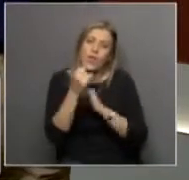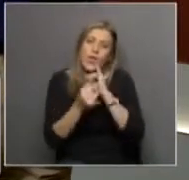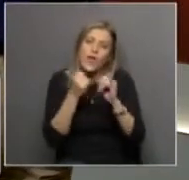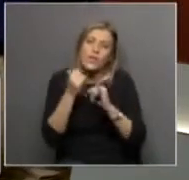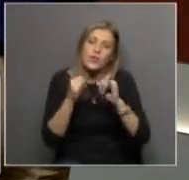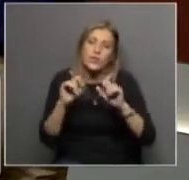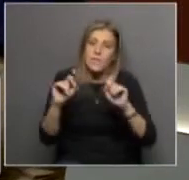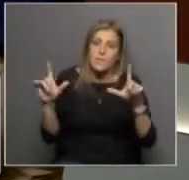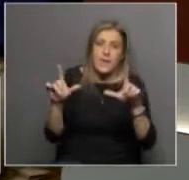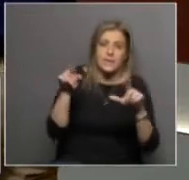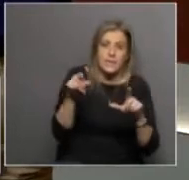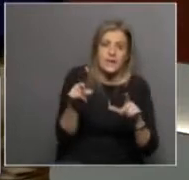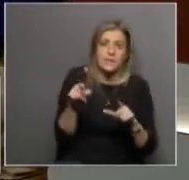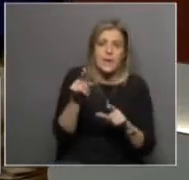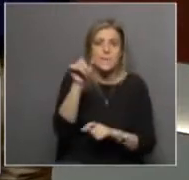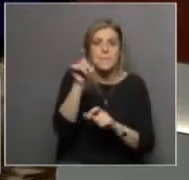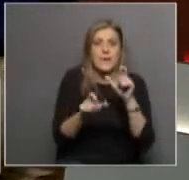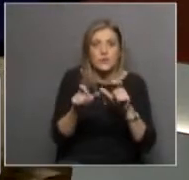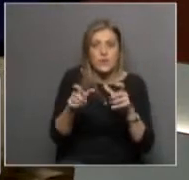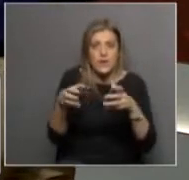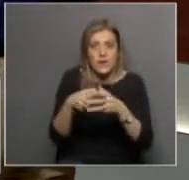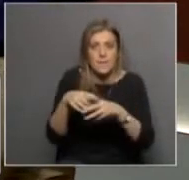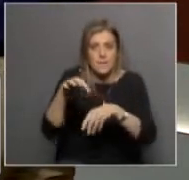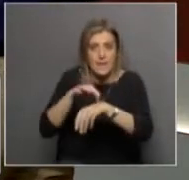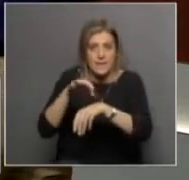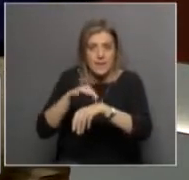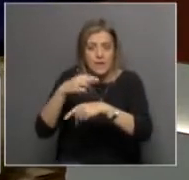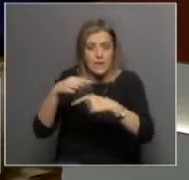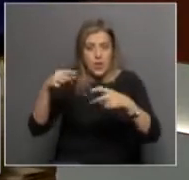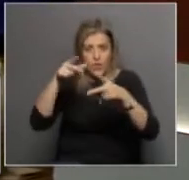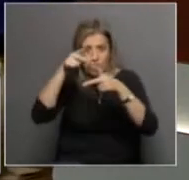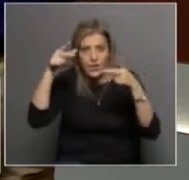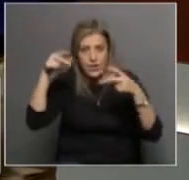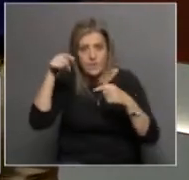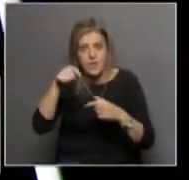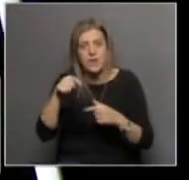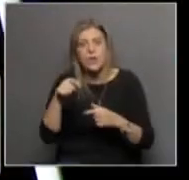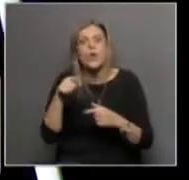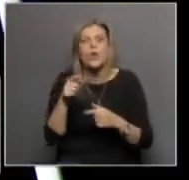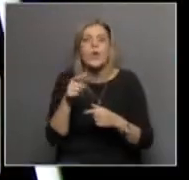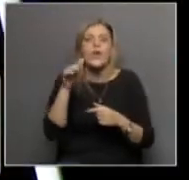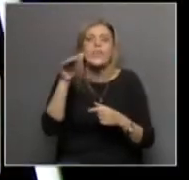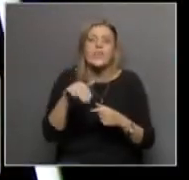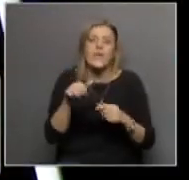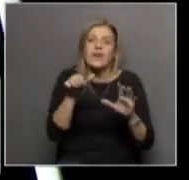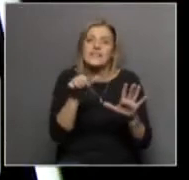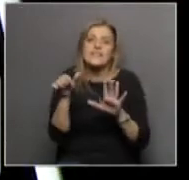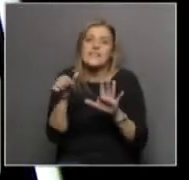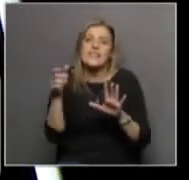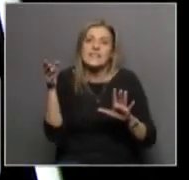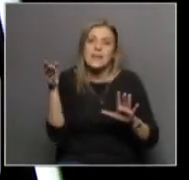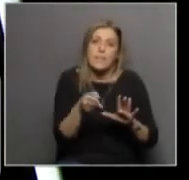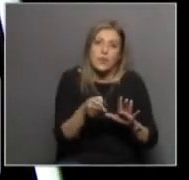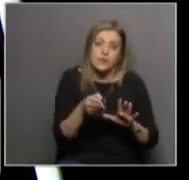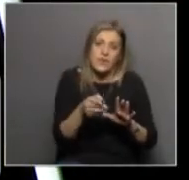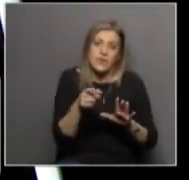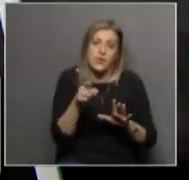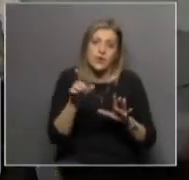la pantalla. Para el personal de la salud, la reducción en cuanto a casos es del 66% para